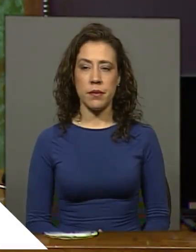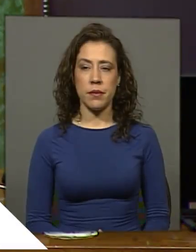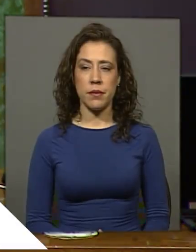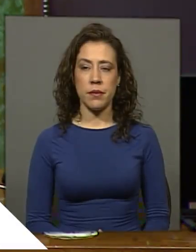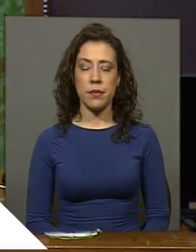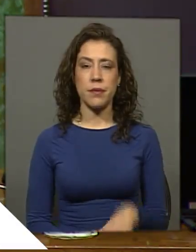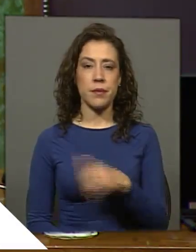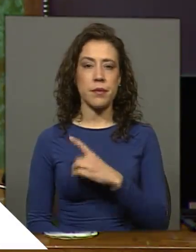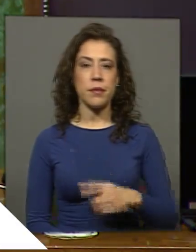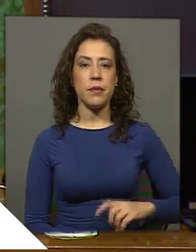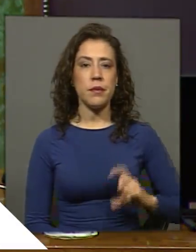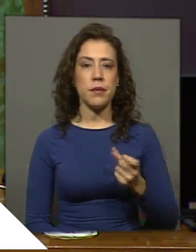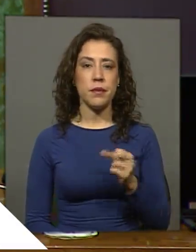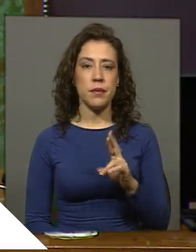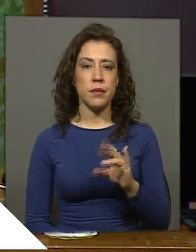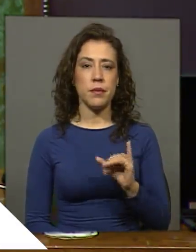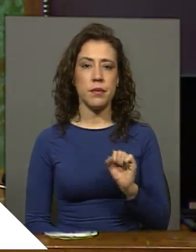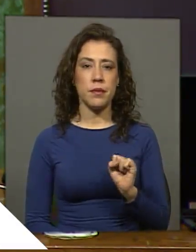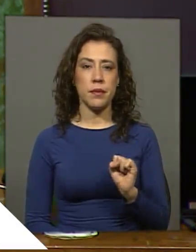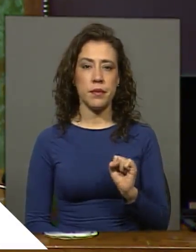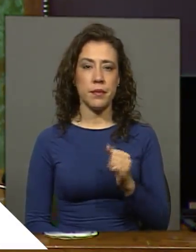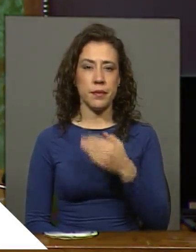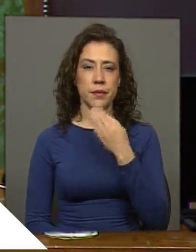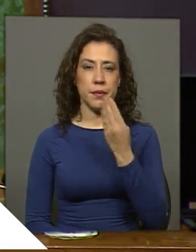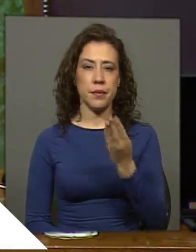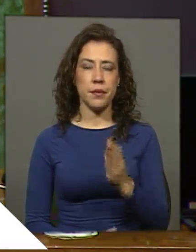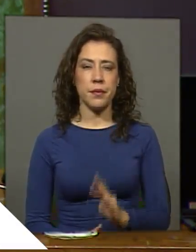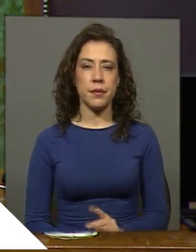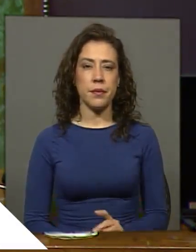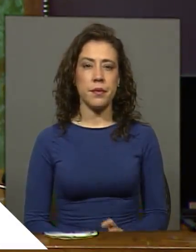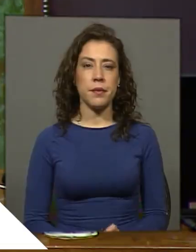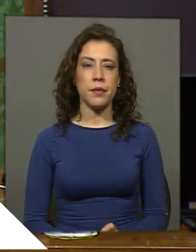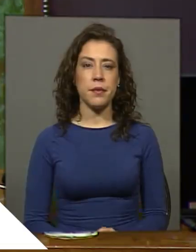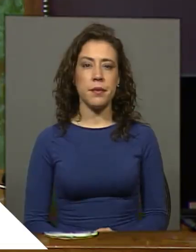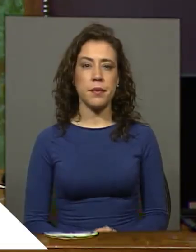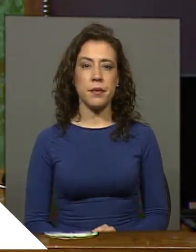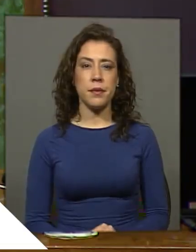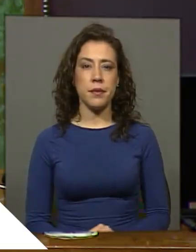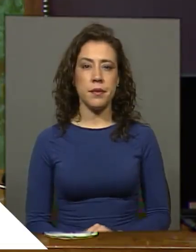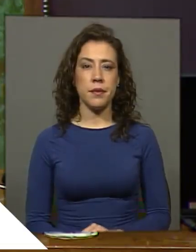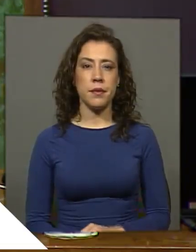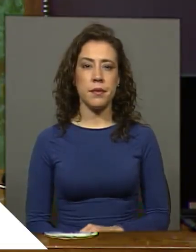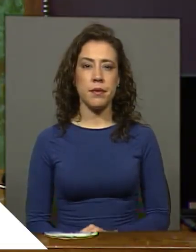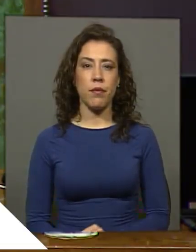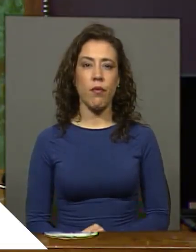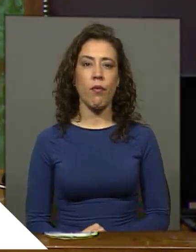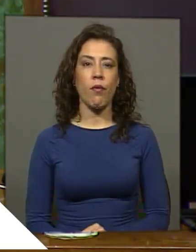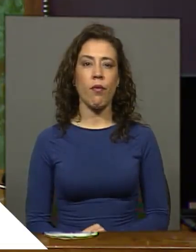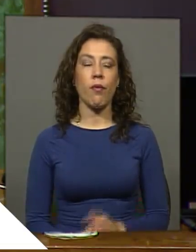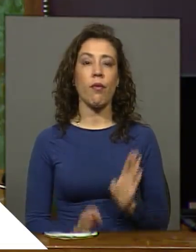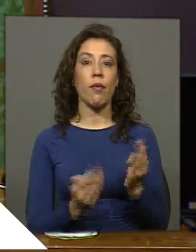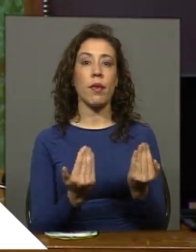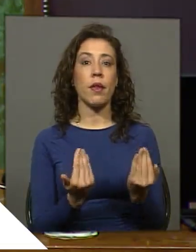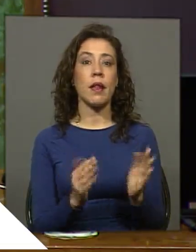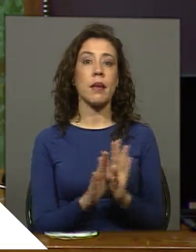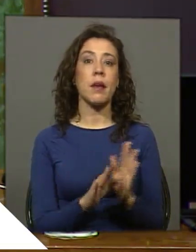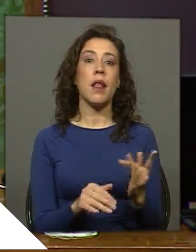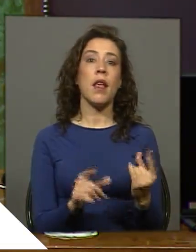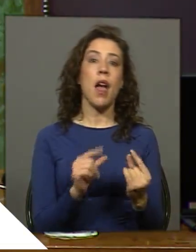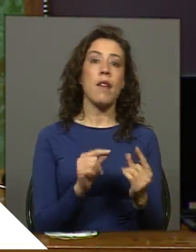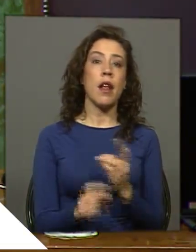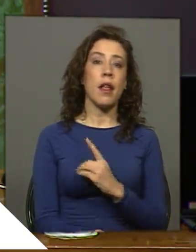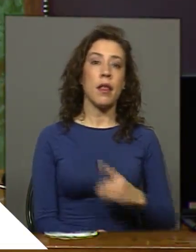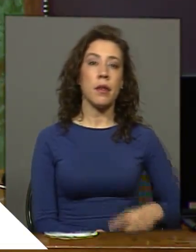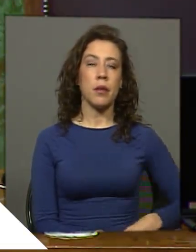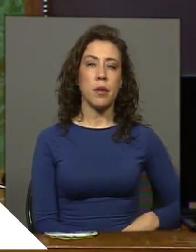diputado García le ofrezco la palabra gracias presidente voy a esperar que termine de hablar el diputado